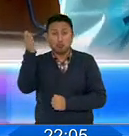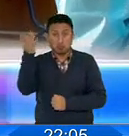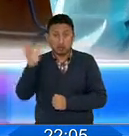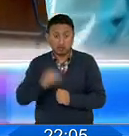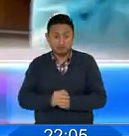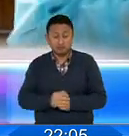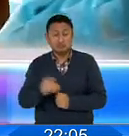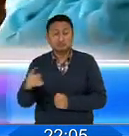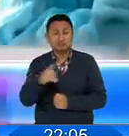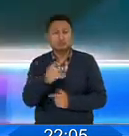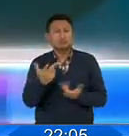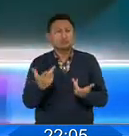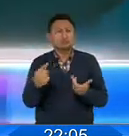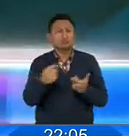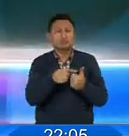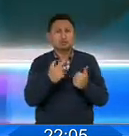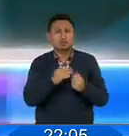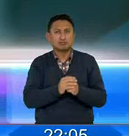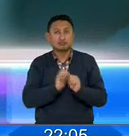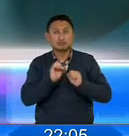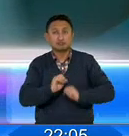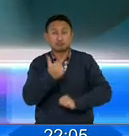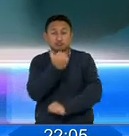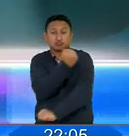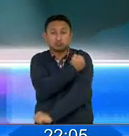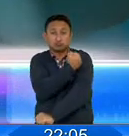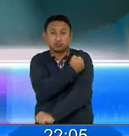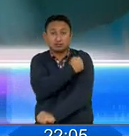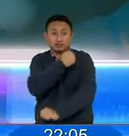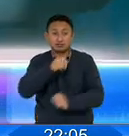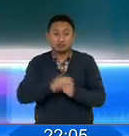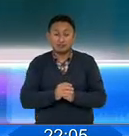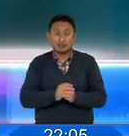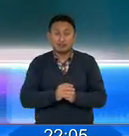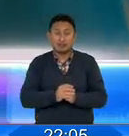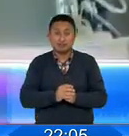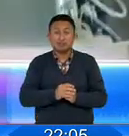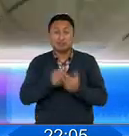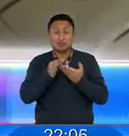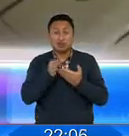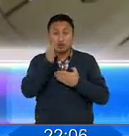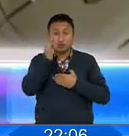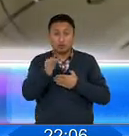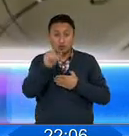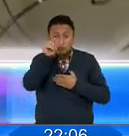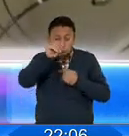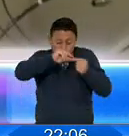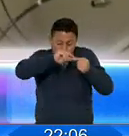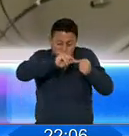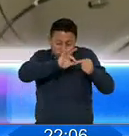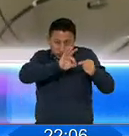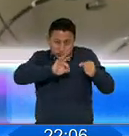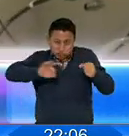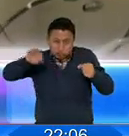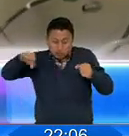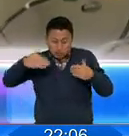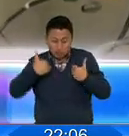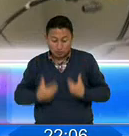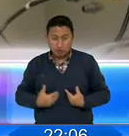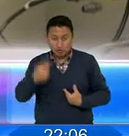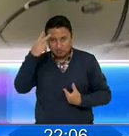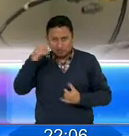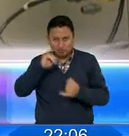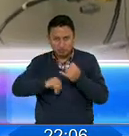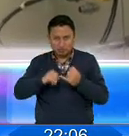de las características es que su componente es de material genético de la proteína del COVID, de modo que el organismo identifique el virus y